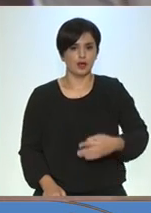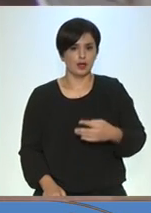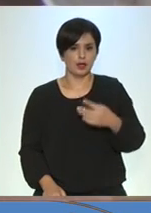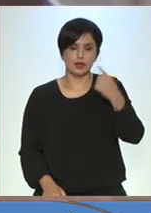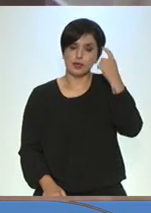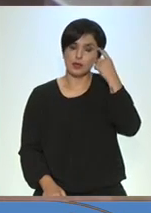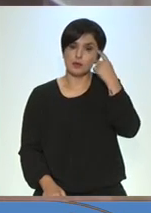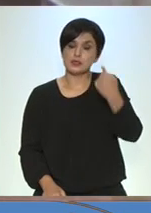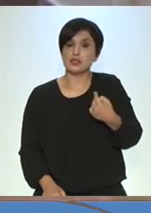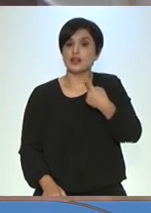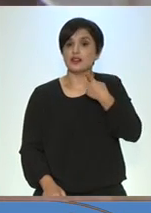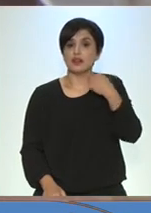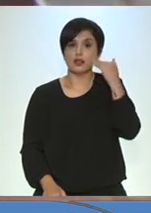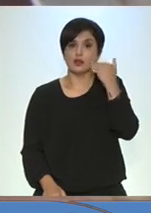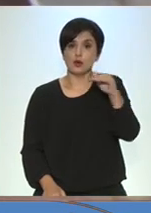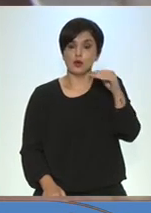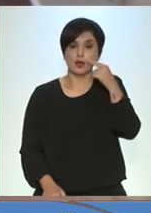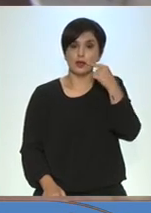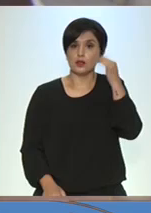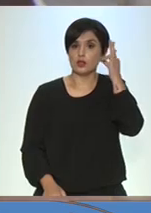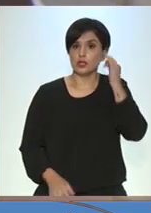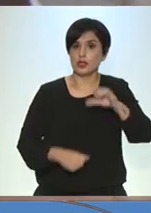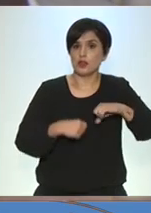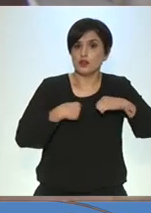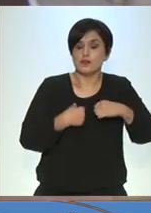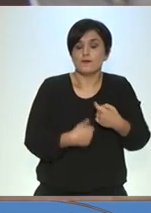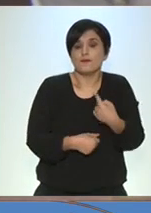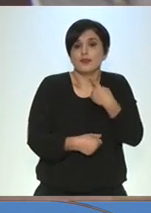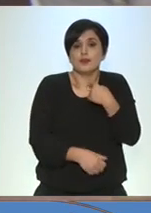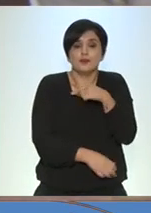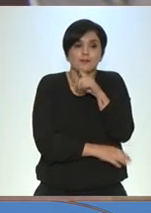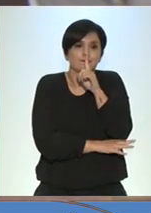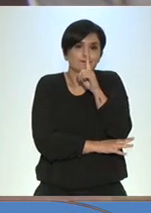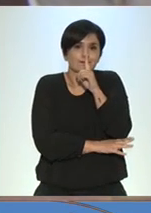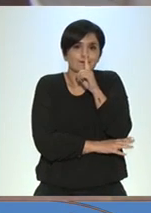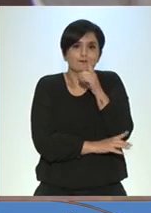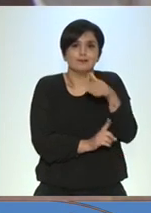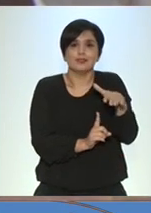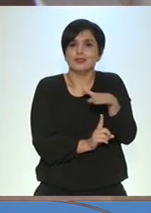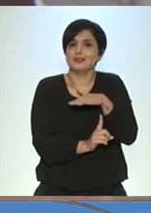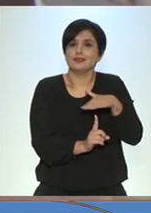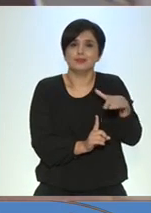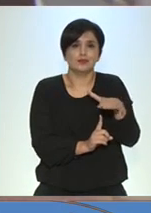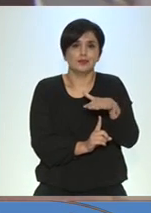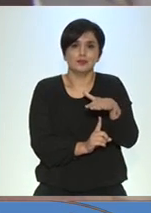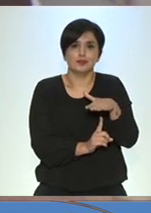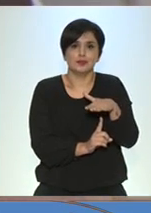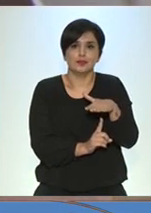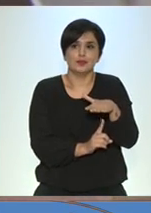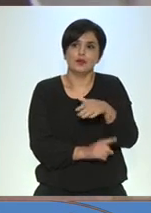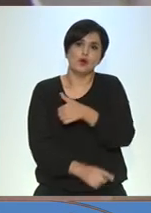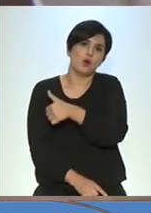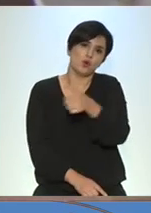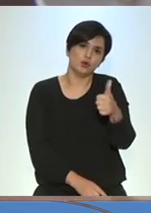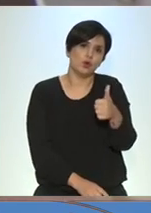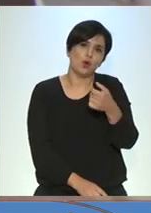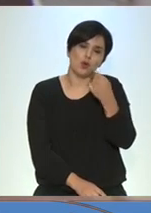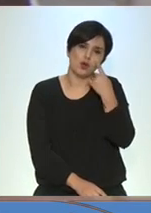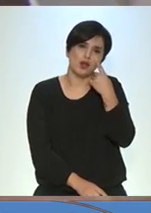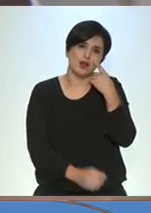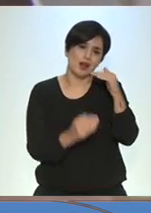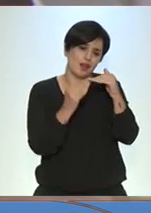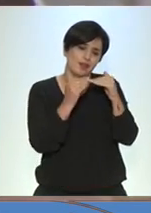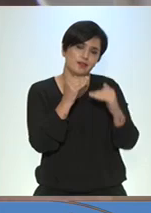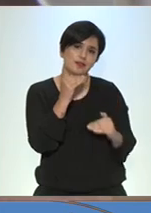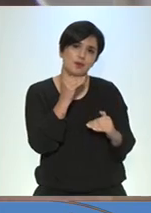en niños, niñas y adolescentes víctimas silenciosas de esta circunstancia anómala, son de público conocimiento las lacerantes